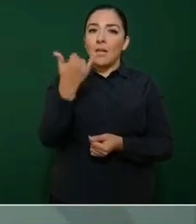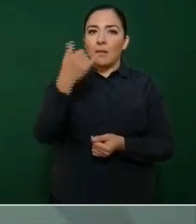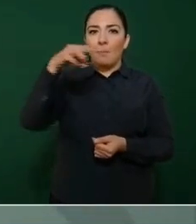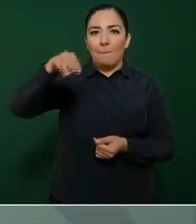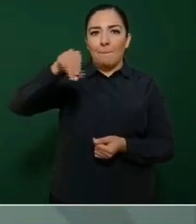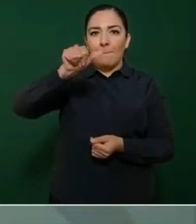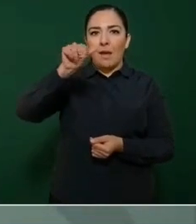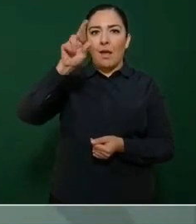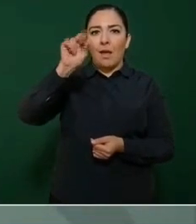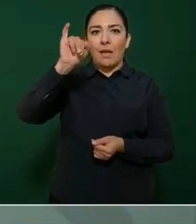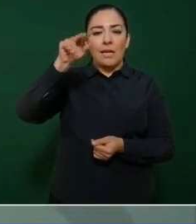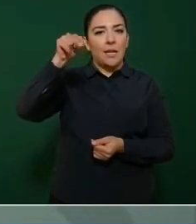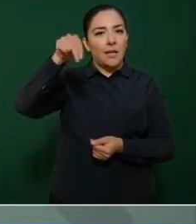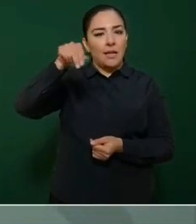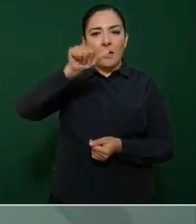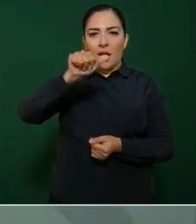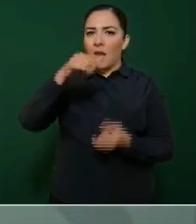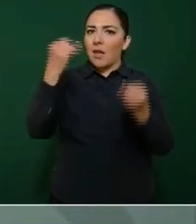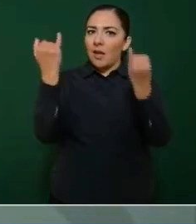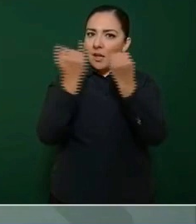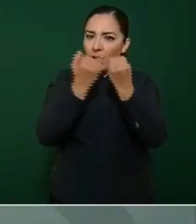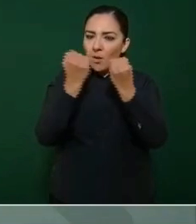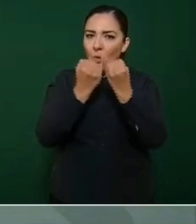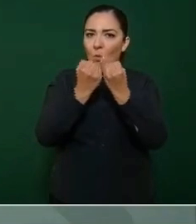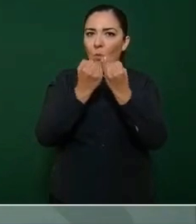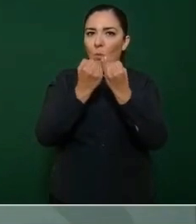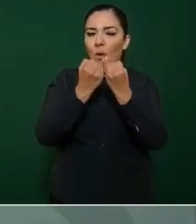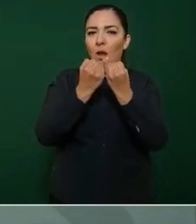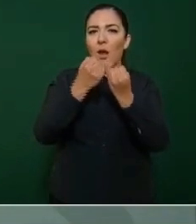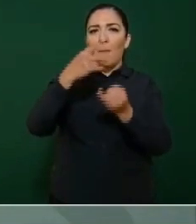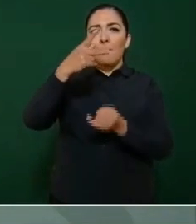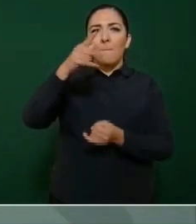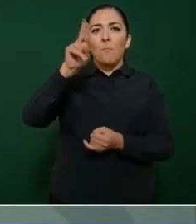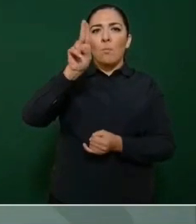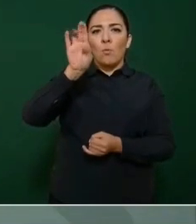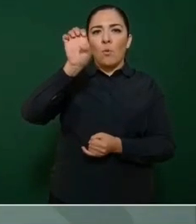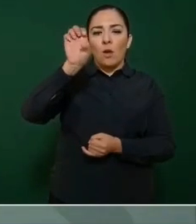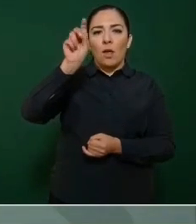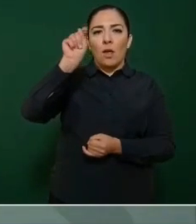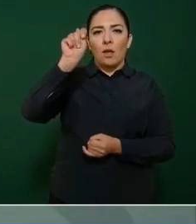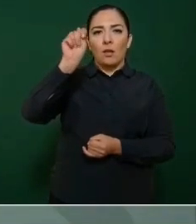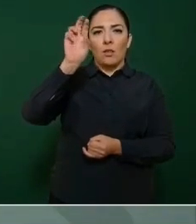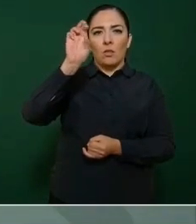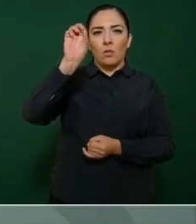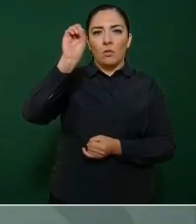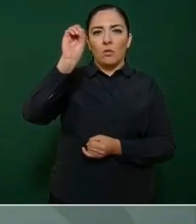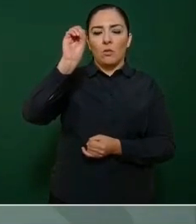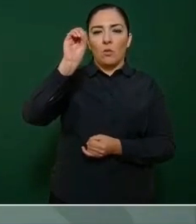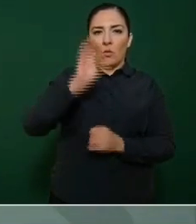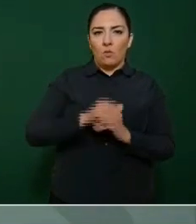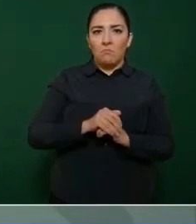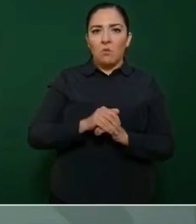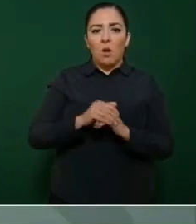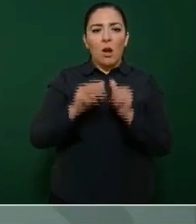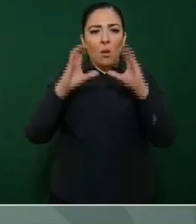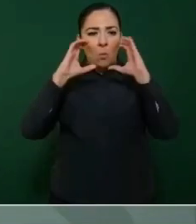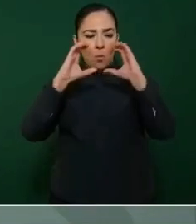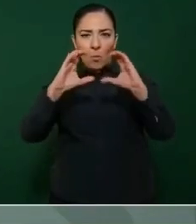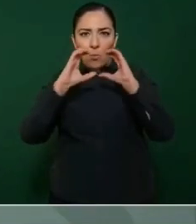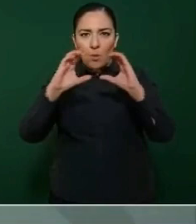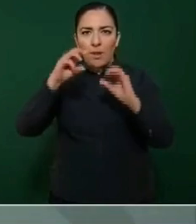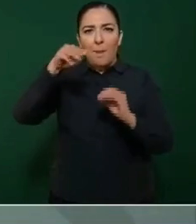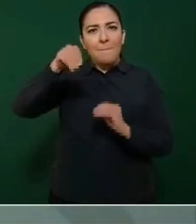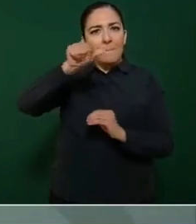puertos mismos que dependan de la secretaria de marina como está sucediendo y las aduanas